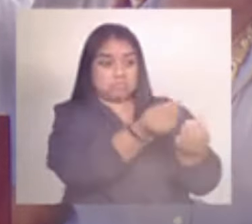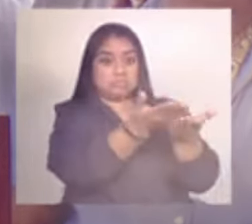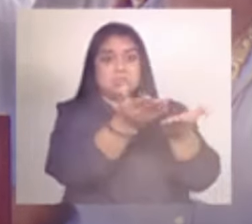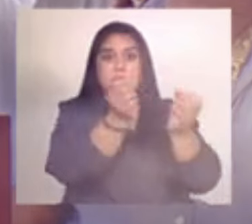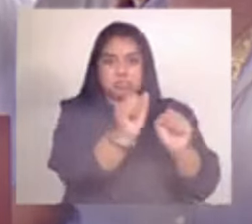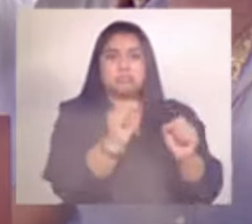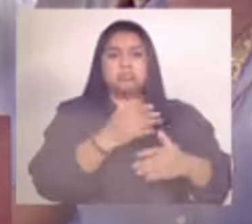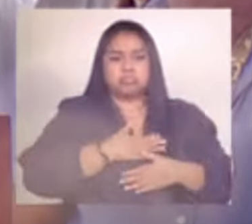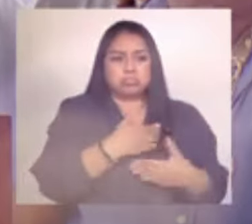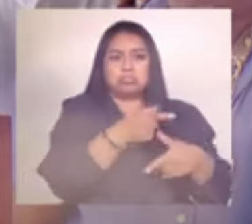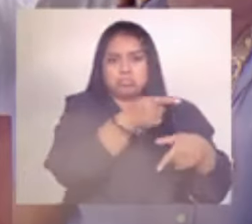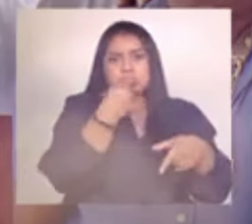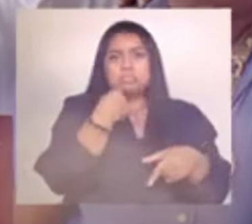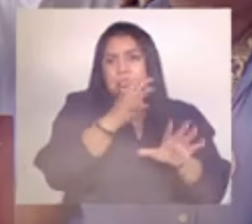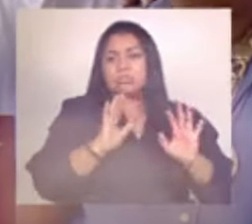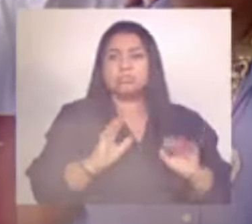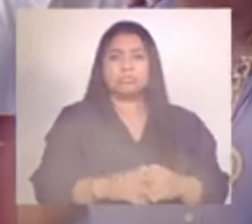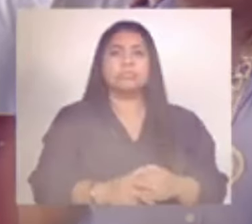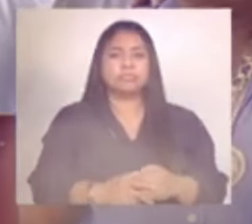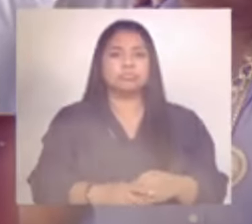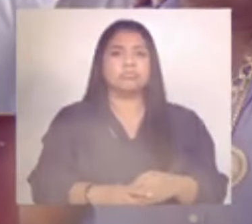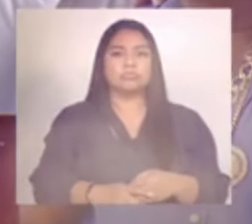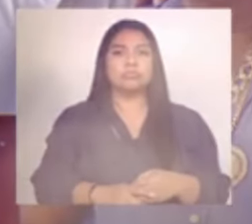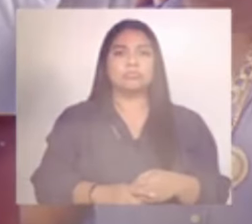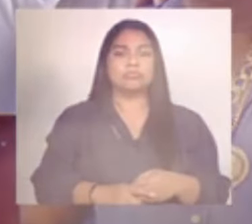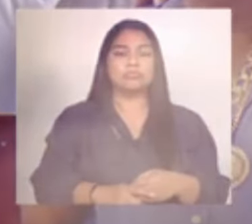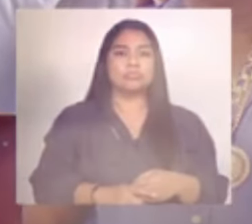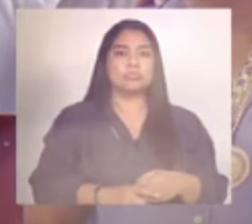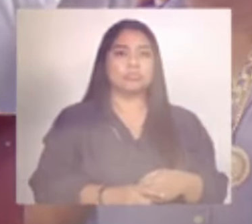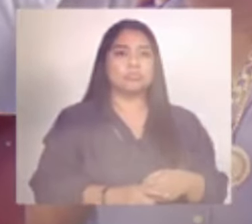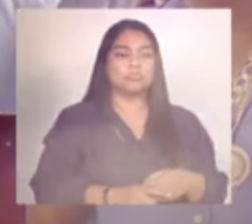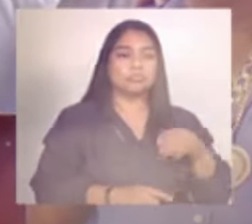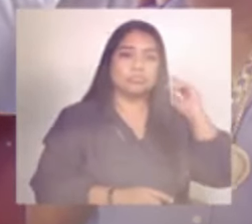confianza. Muy bien. ¿Perdón?